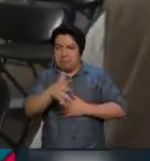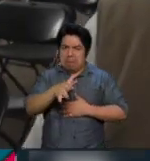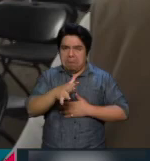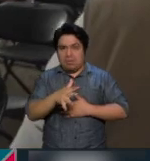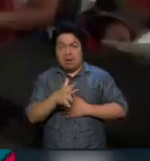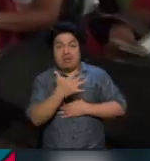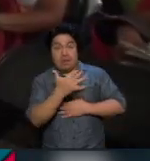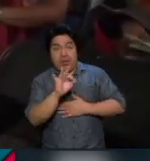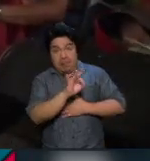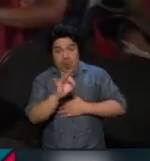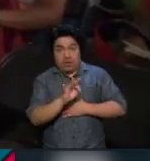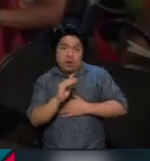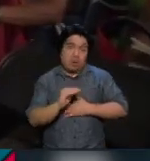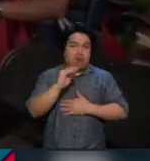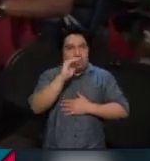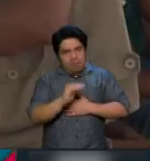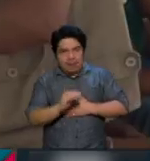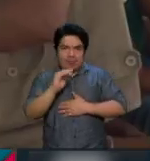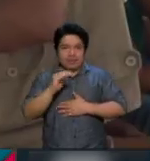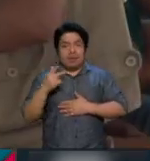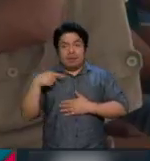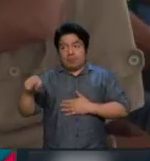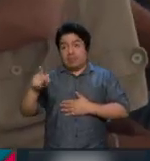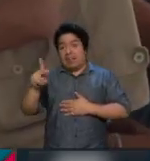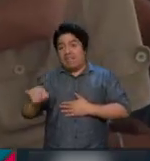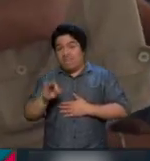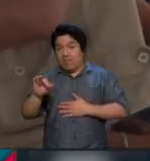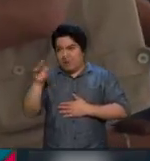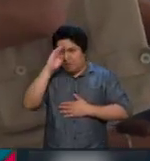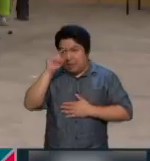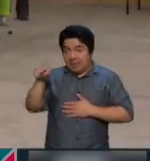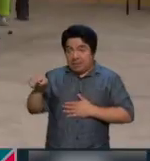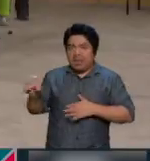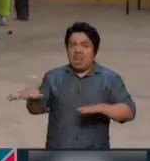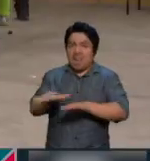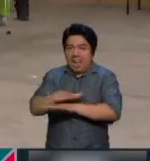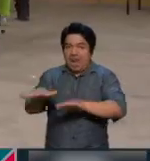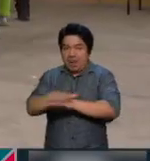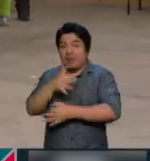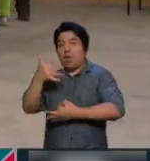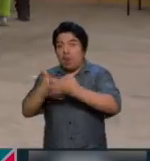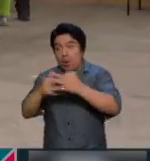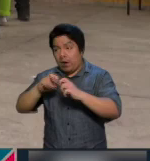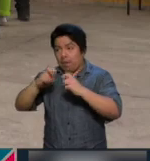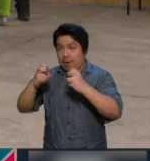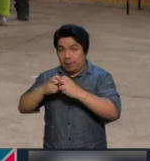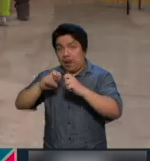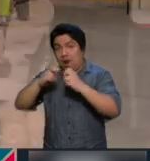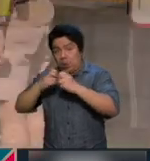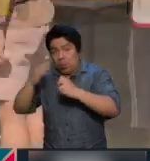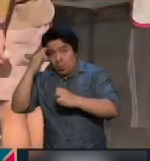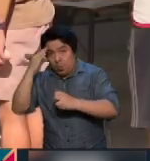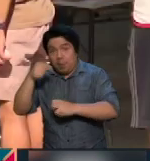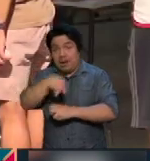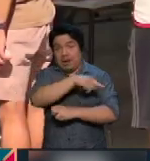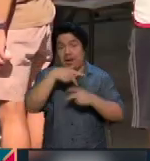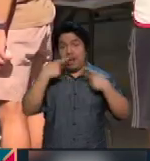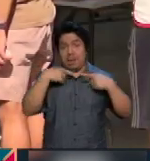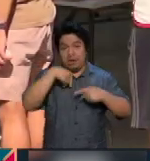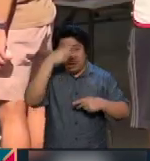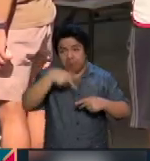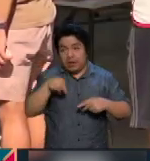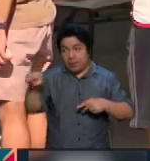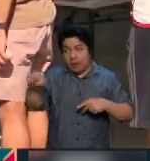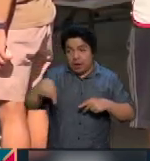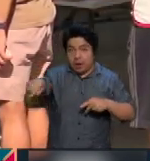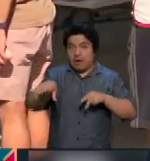están de acuerdo en que es necesario reformar al Poder Judicial para que jueces, magistrados y ministros sean electos por el pueblo de México. Escuchemos.